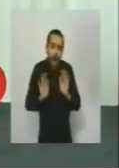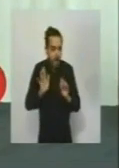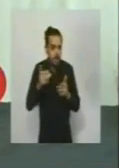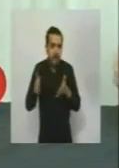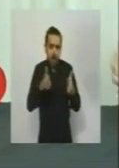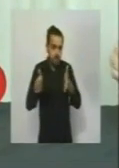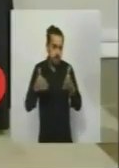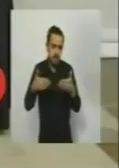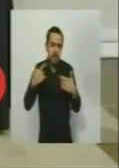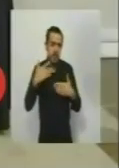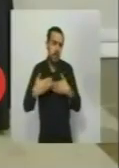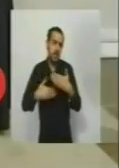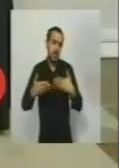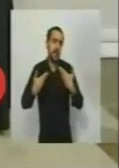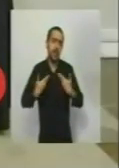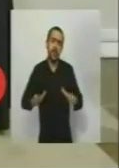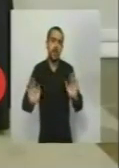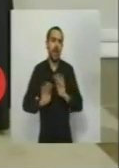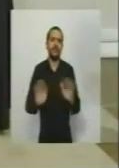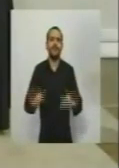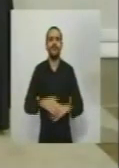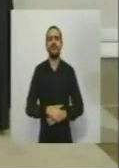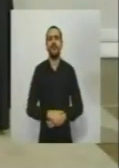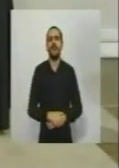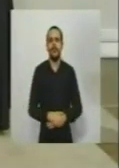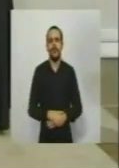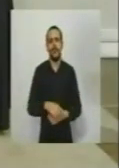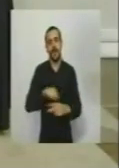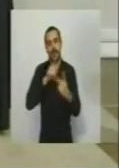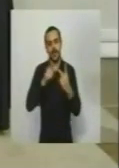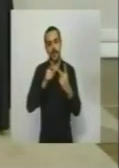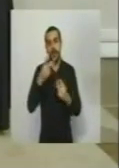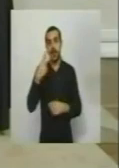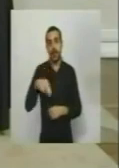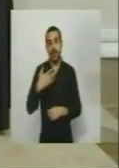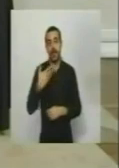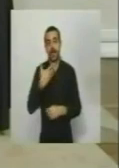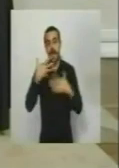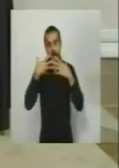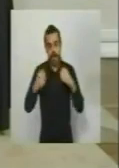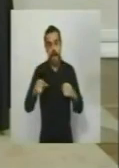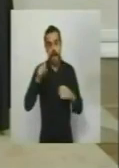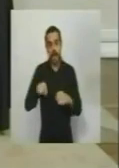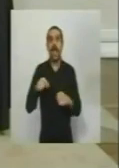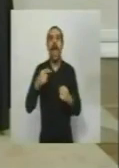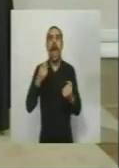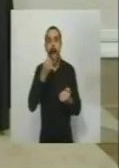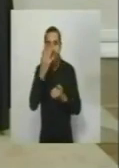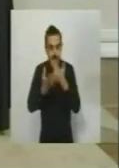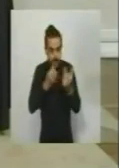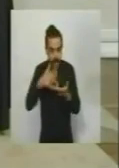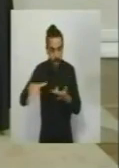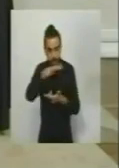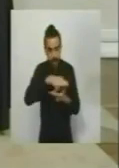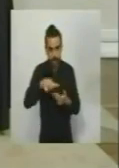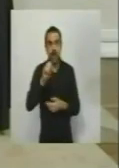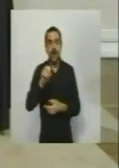la provincia. Escuchamos seguidamente a la subsecretaria de Ambiente, Valeria González